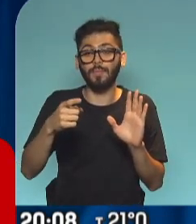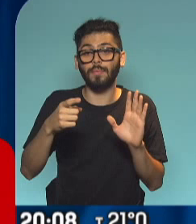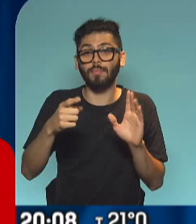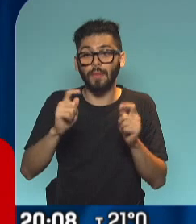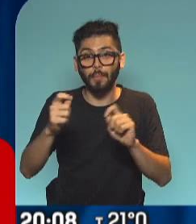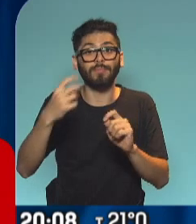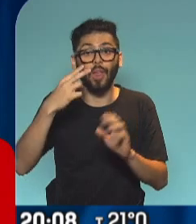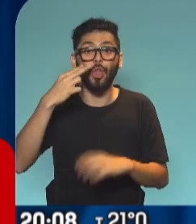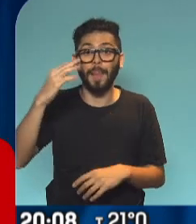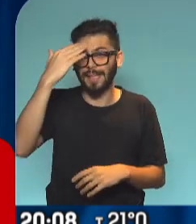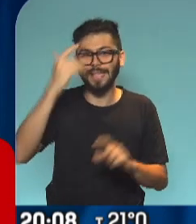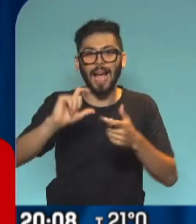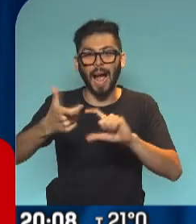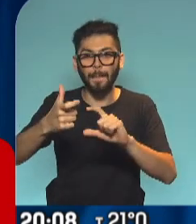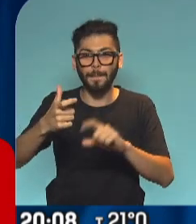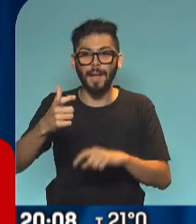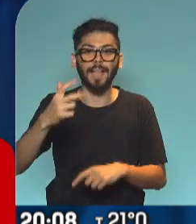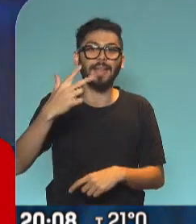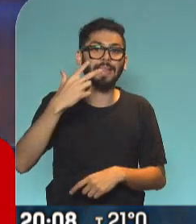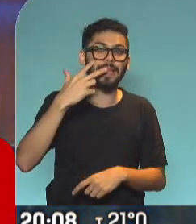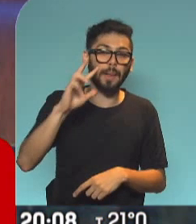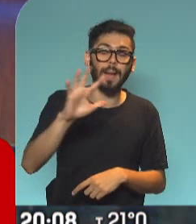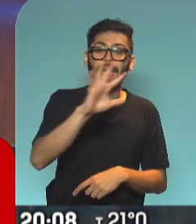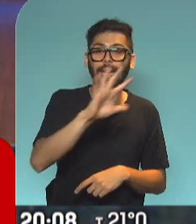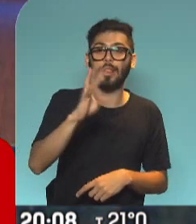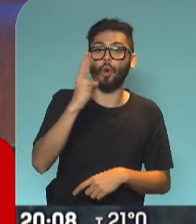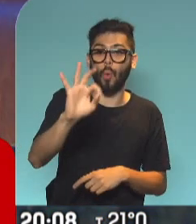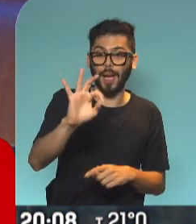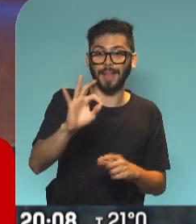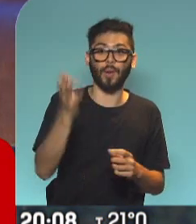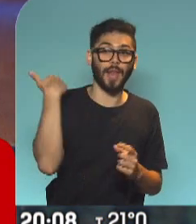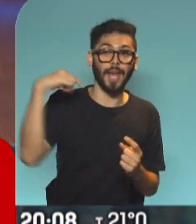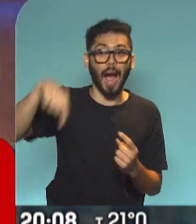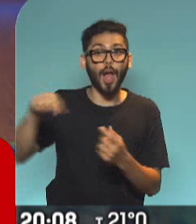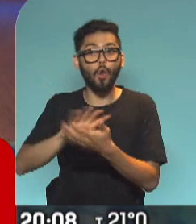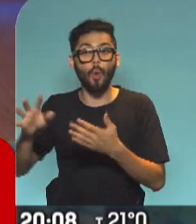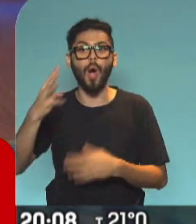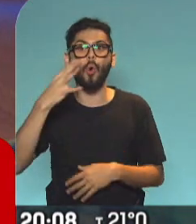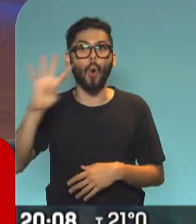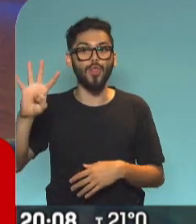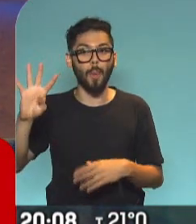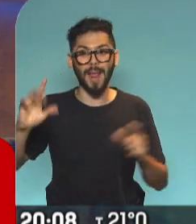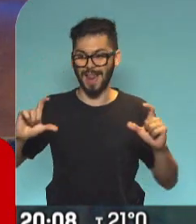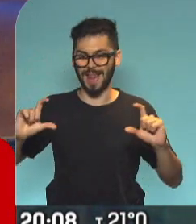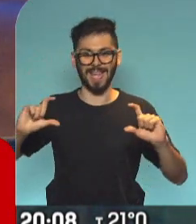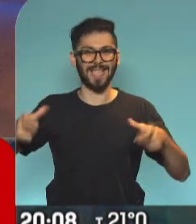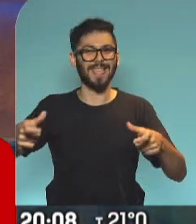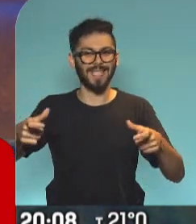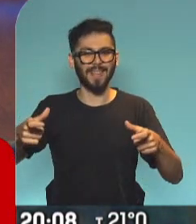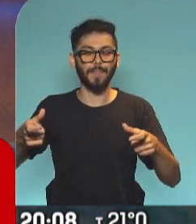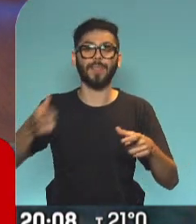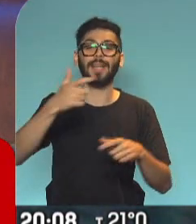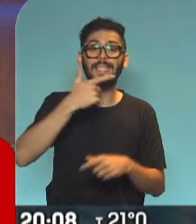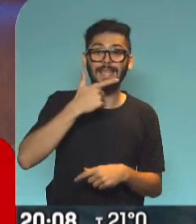2015 comienza a variar 3.540 con la fórmula anterior, con la nueva proyectada 4.000 pesos. En